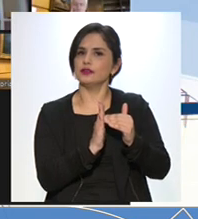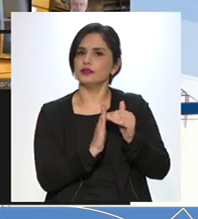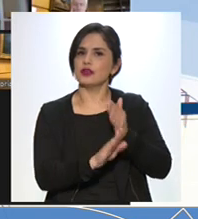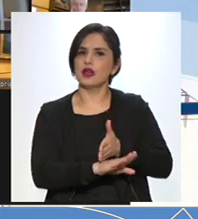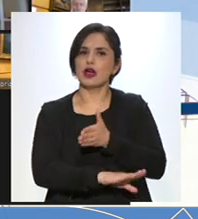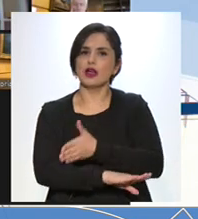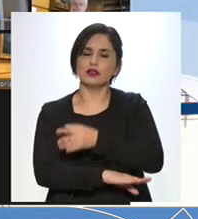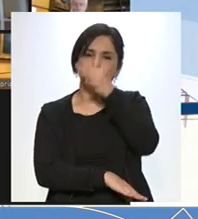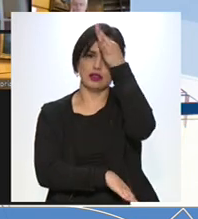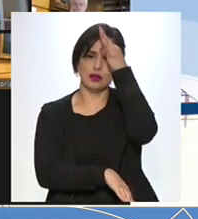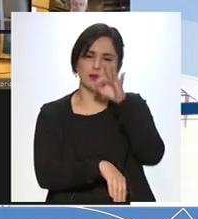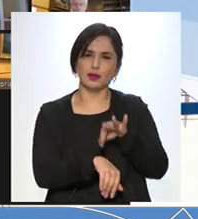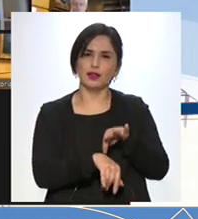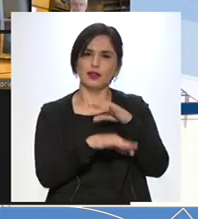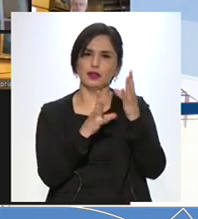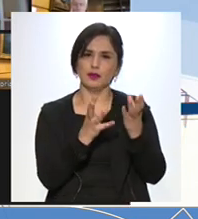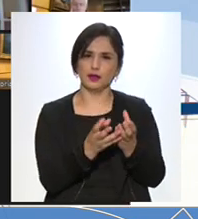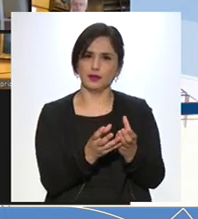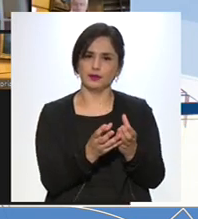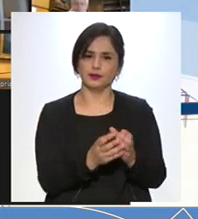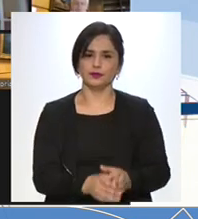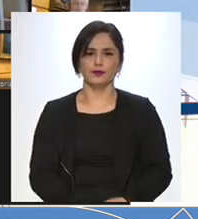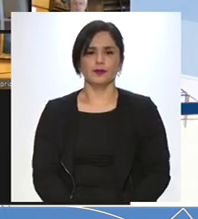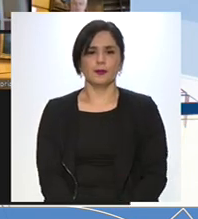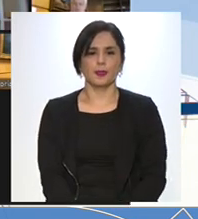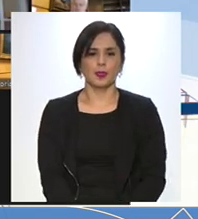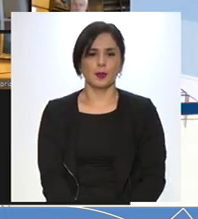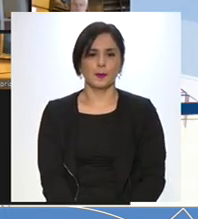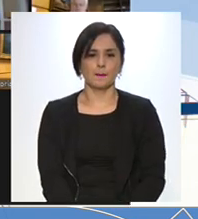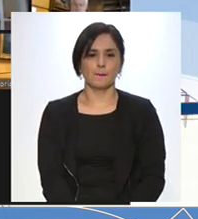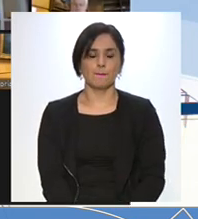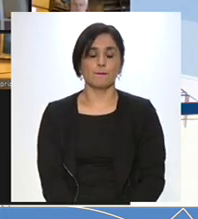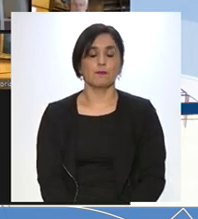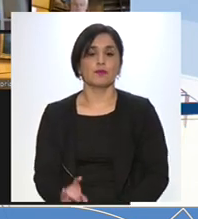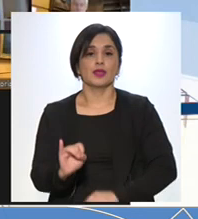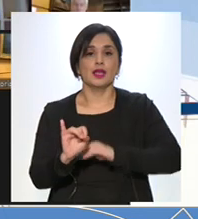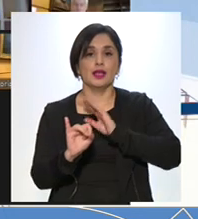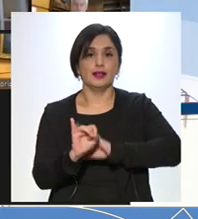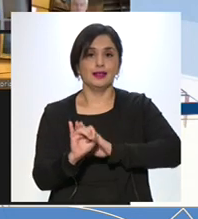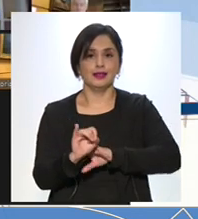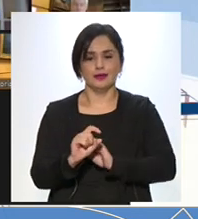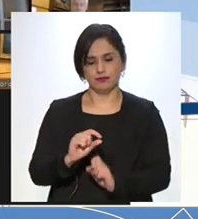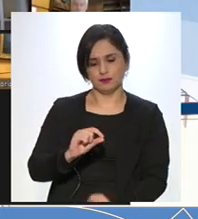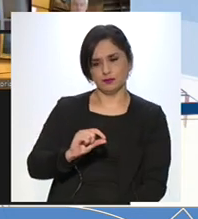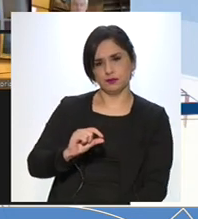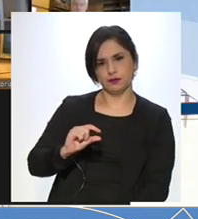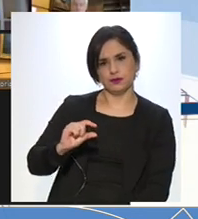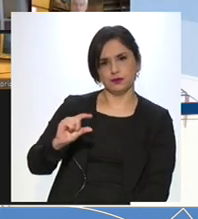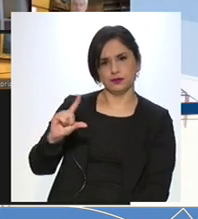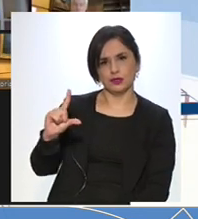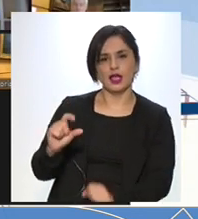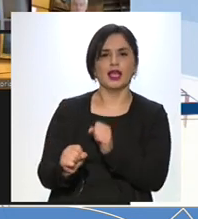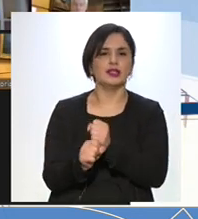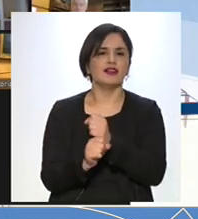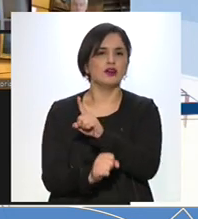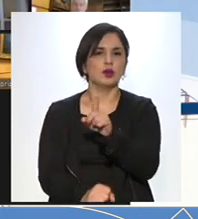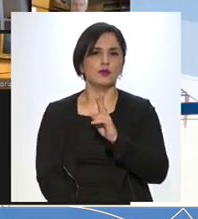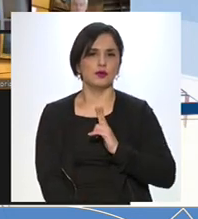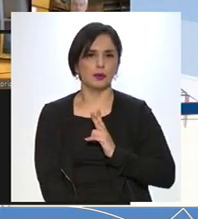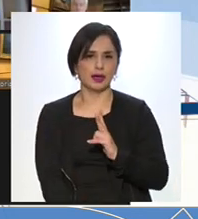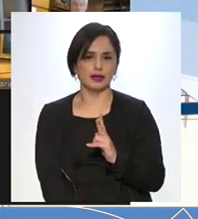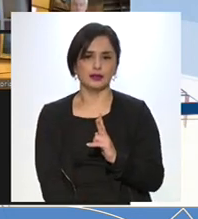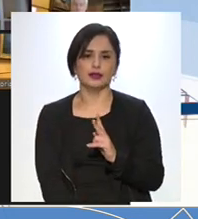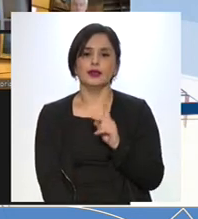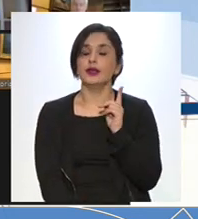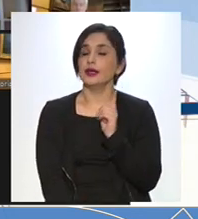a la pandemia. En el gráfico de la izquierda tenemos la evolución del empleo informal, Y vemos